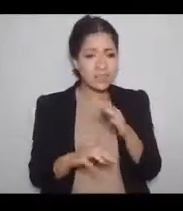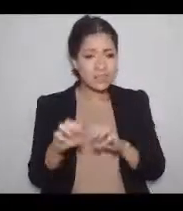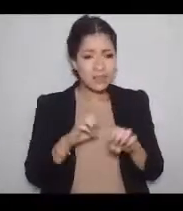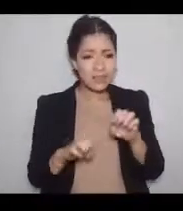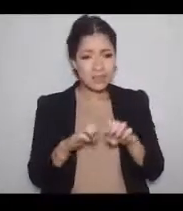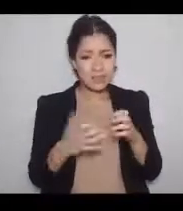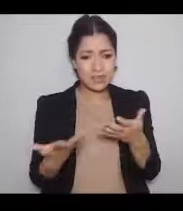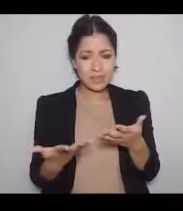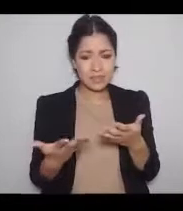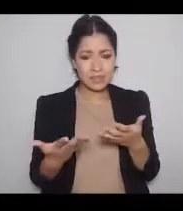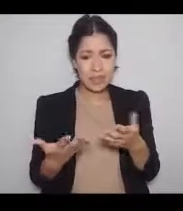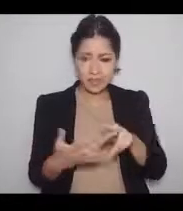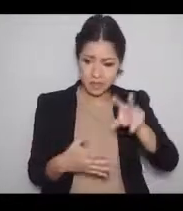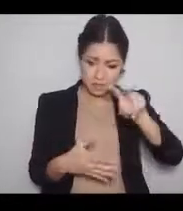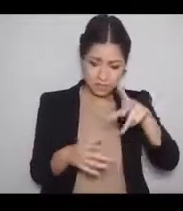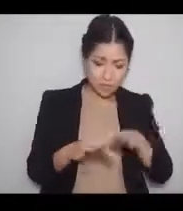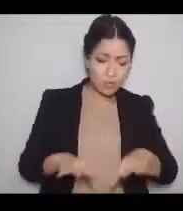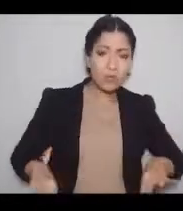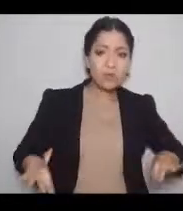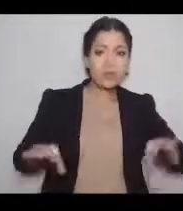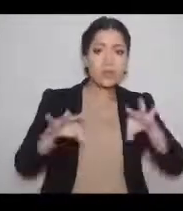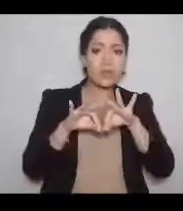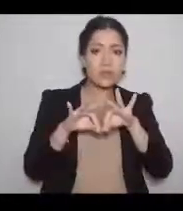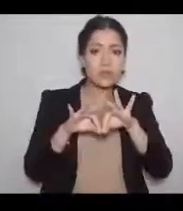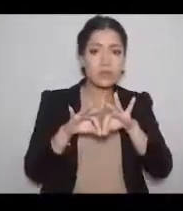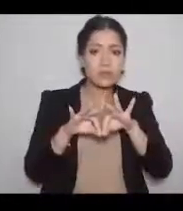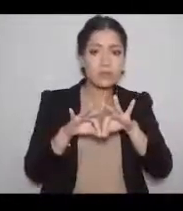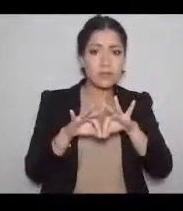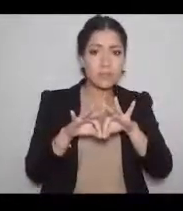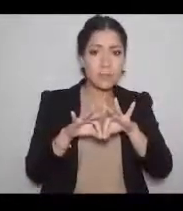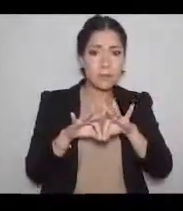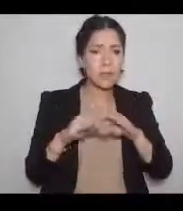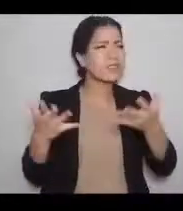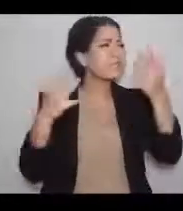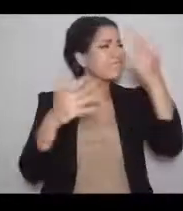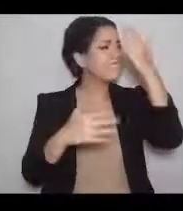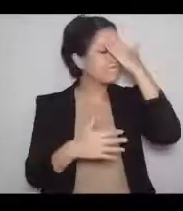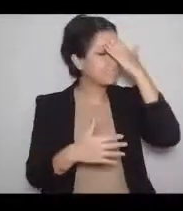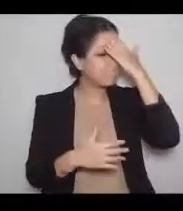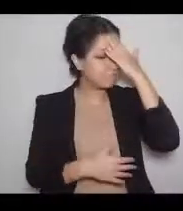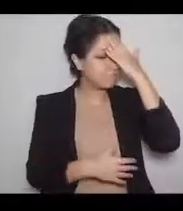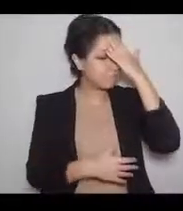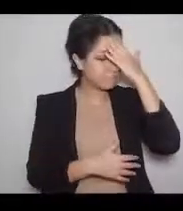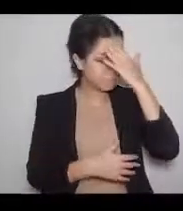¡Empresas! ¡Empresas de gran miga! ¡Y de chingado!